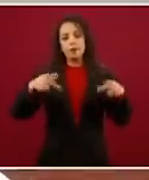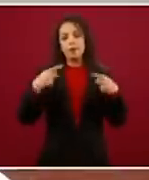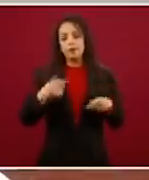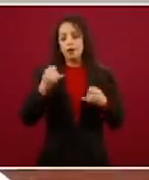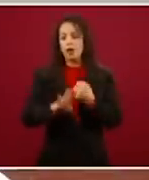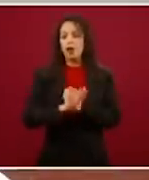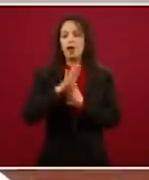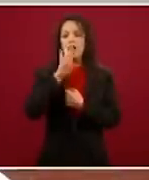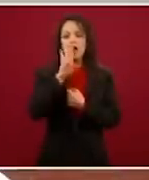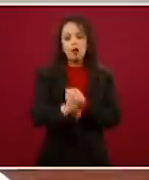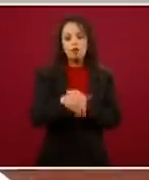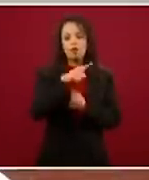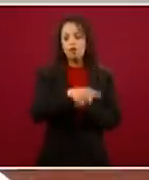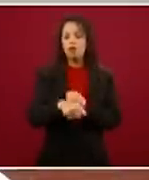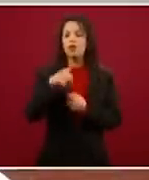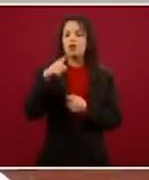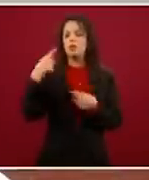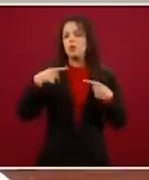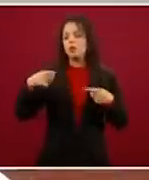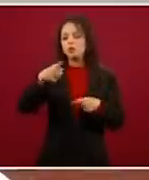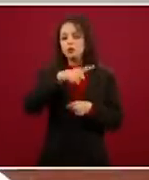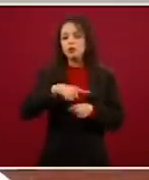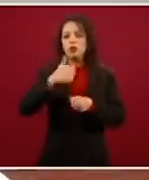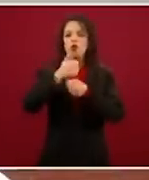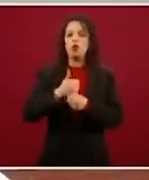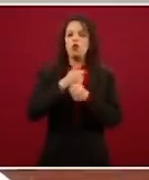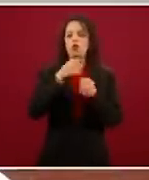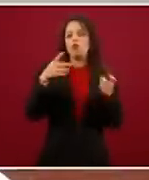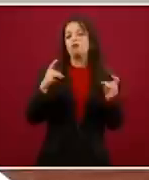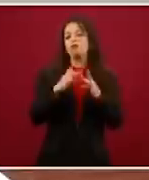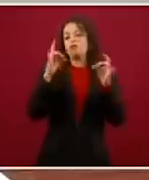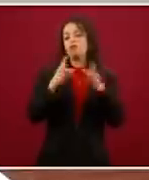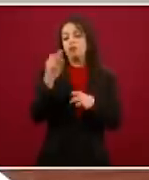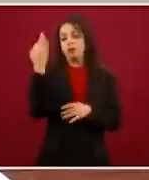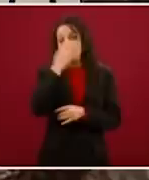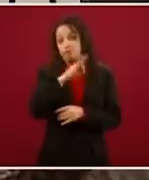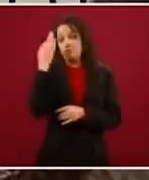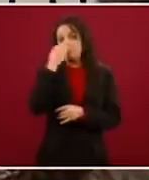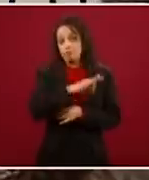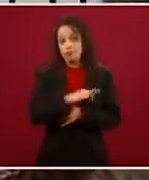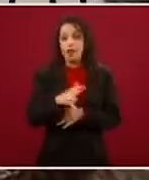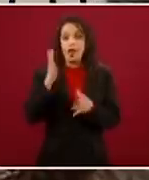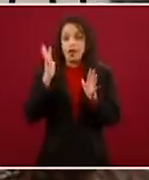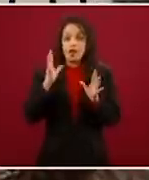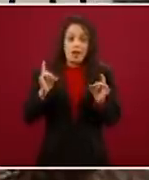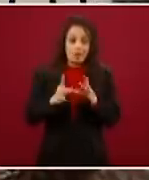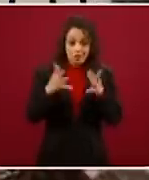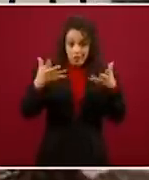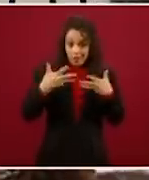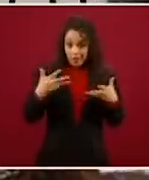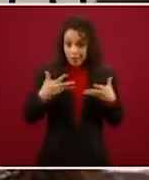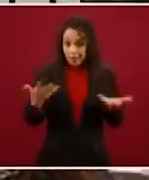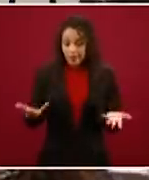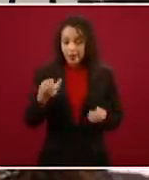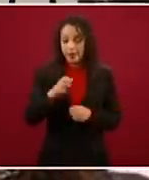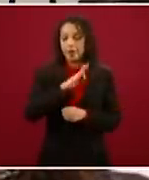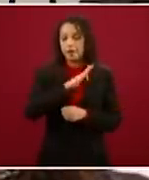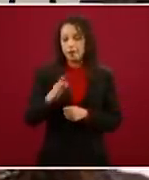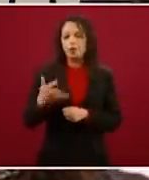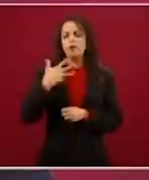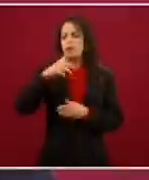medida de lo posible los casos de defraudación. Sin embargo, cuando hay casos de defraudación, evidentemente existen las